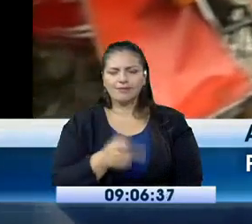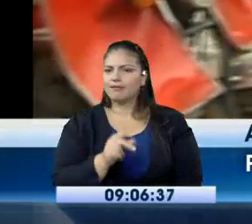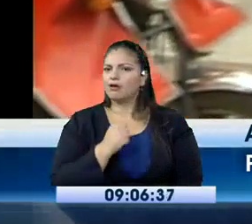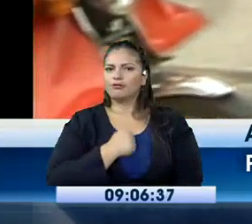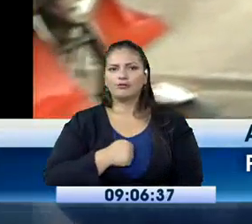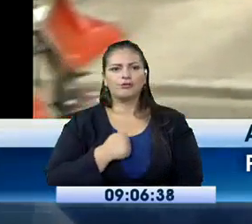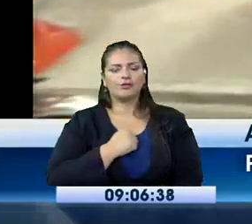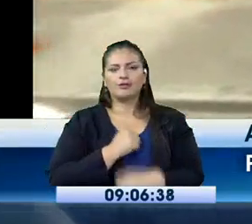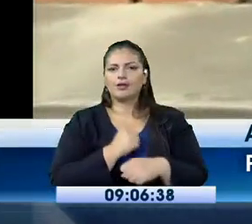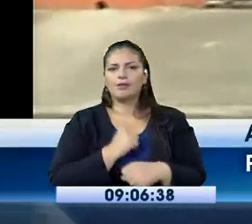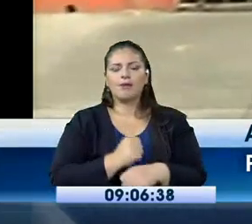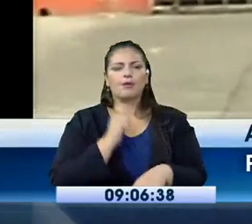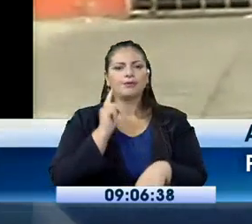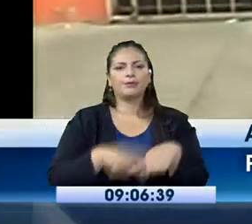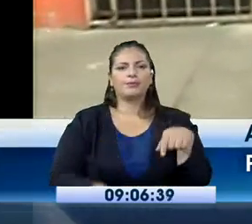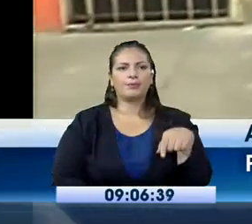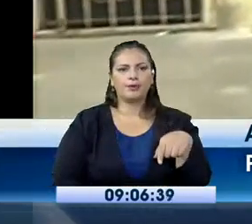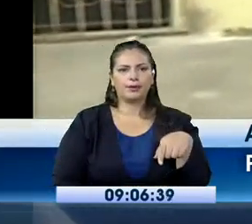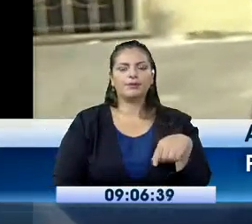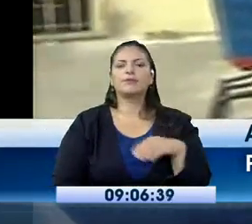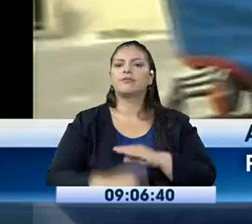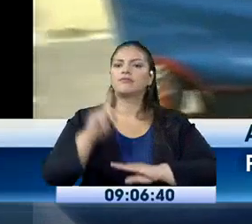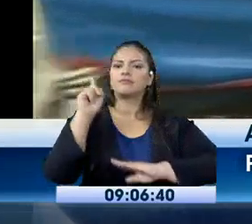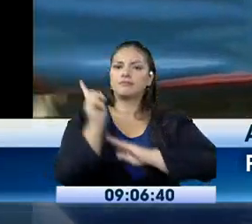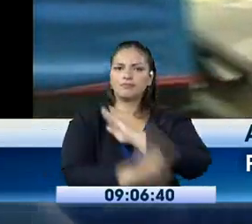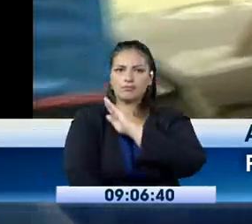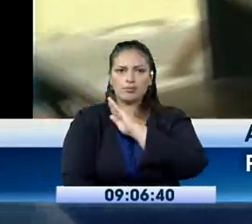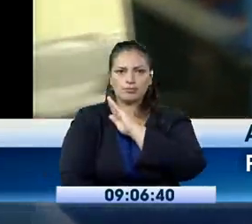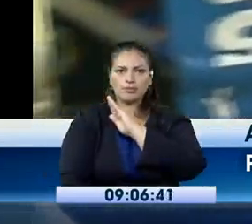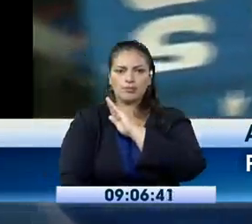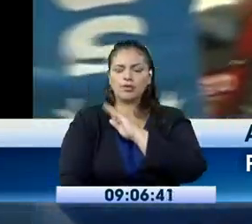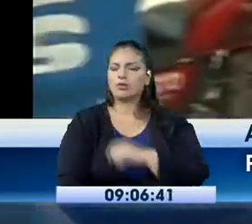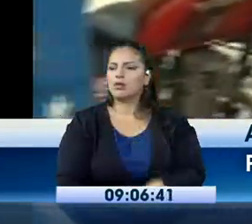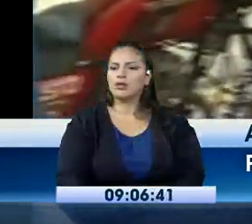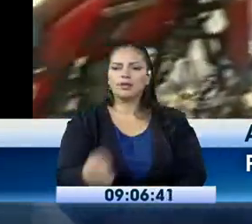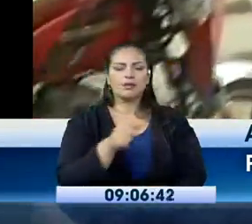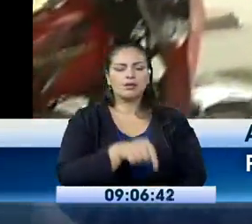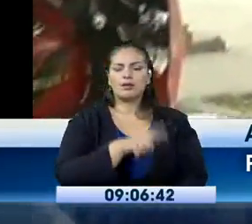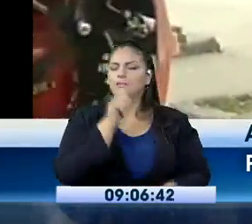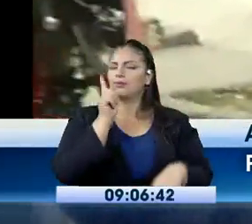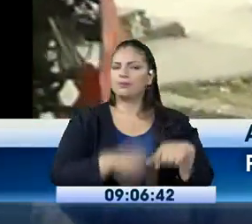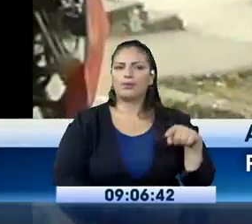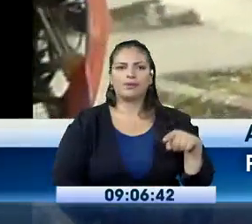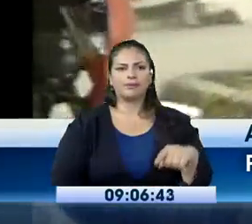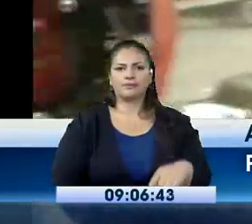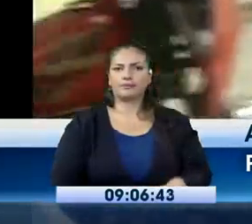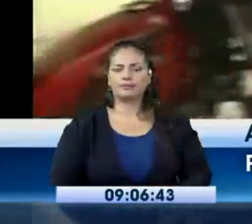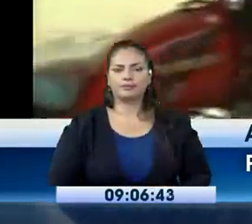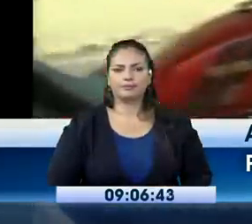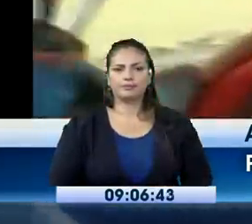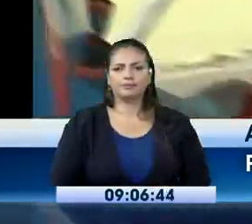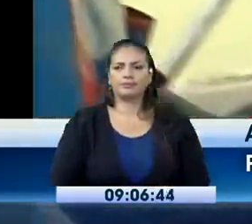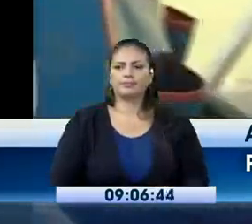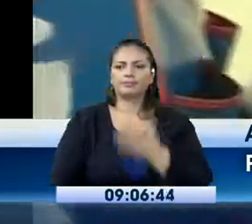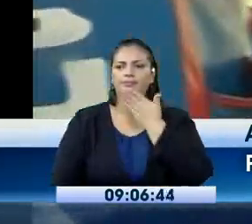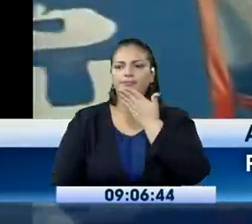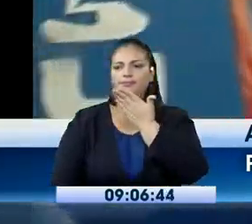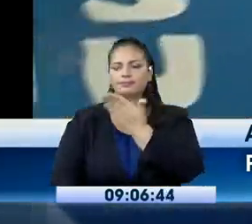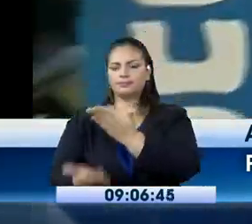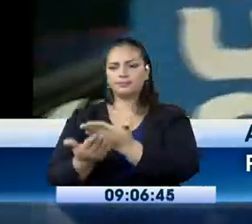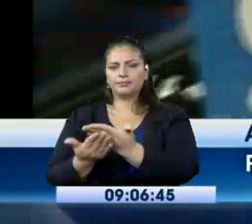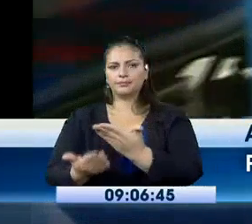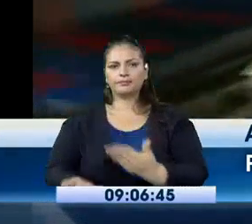y administrativa porque está recorriendo un sitio que no le corresponde, para el cual no está autorizado. Muchísimas gracias, el ingeniero Fernando